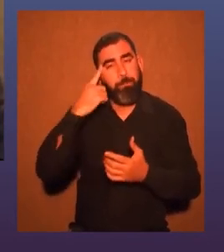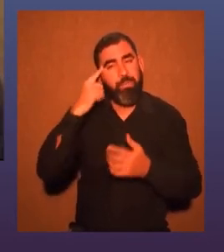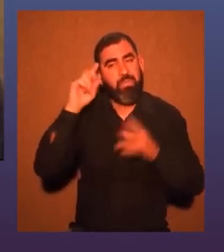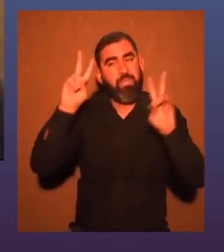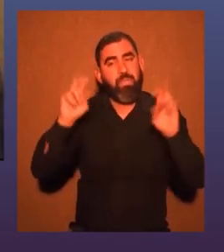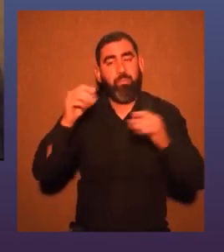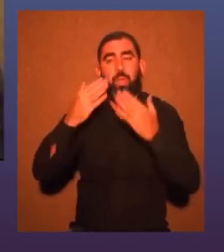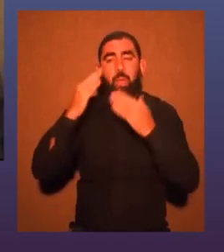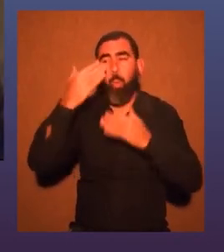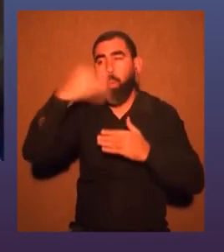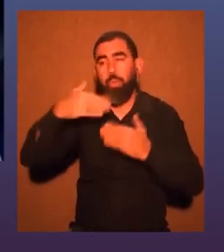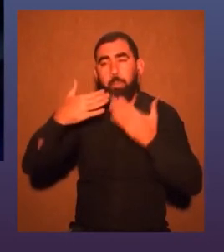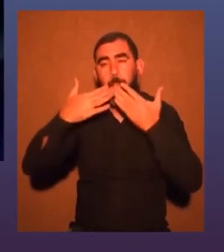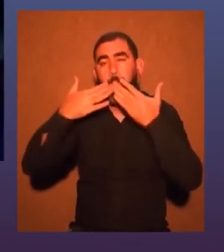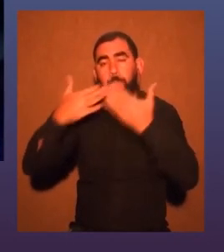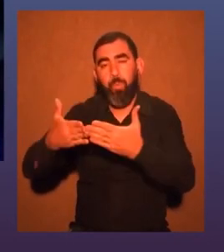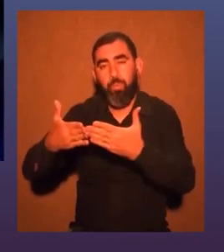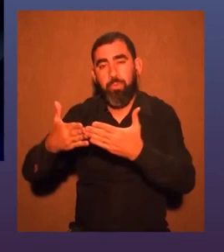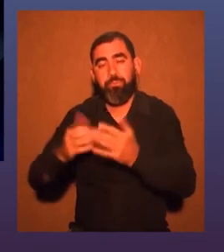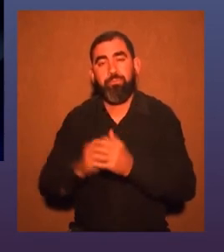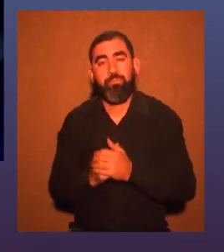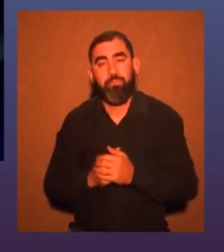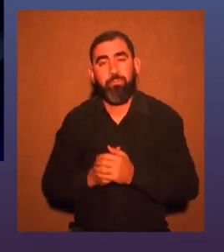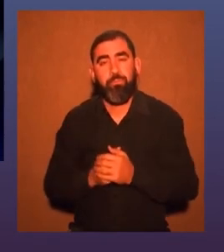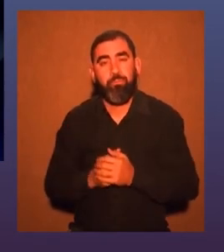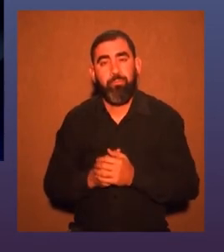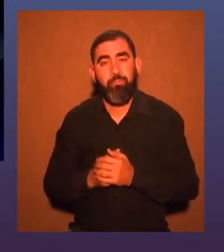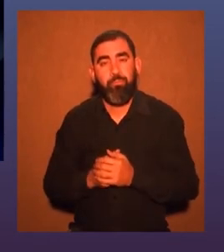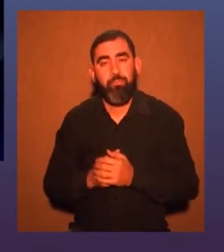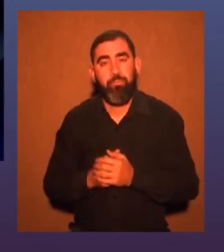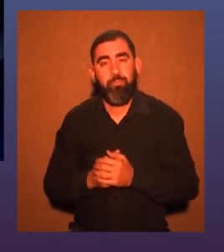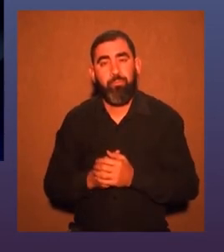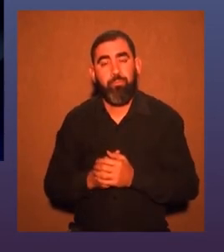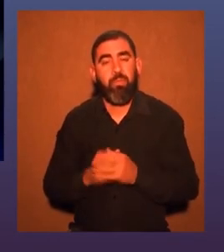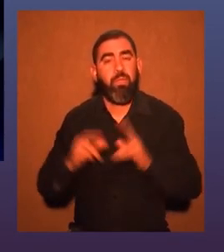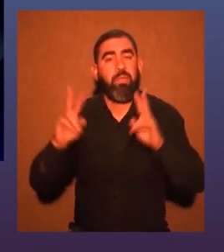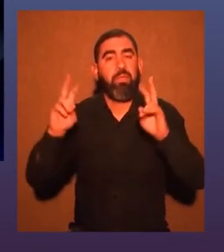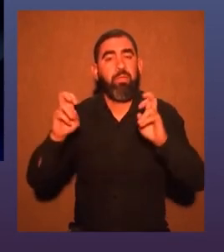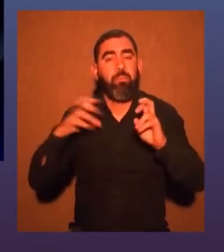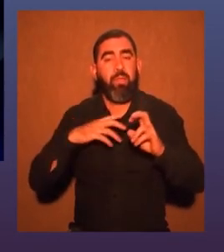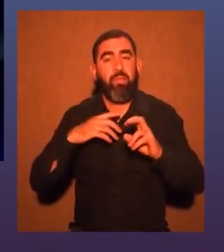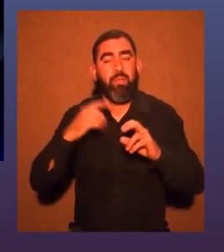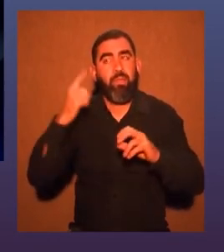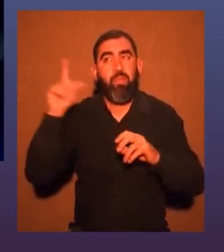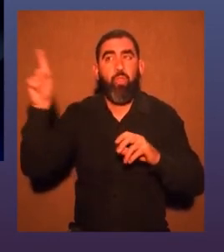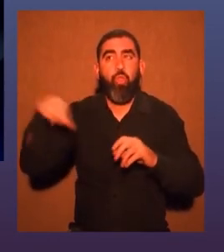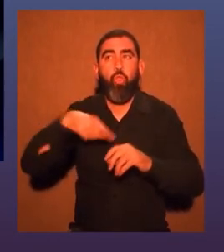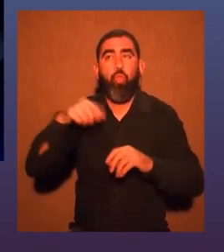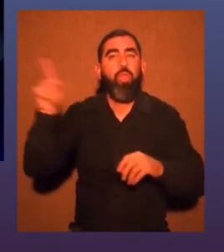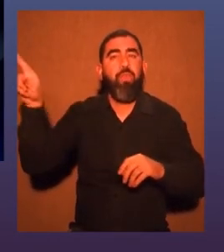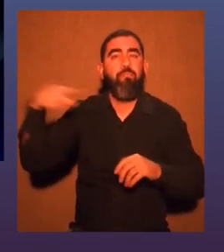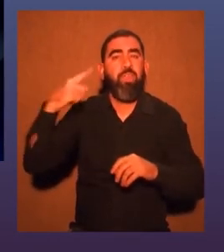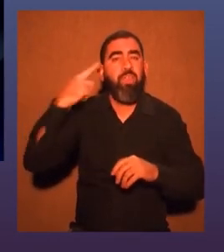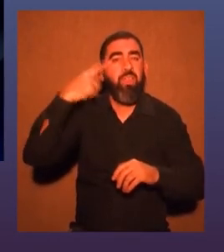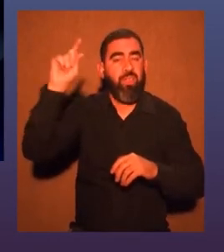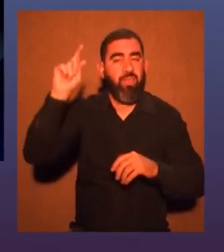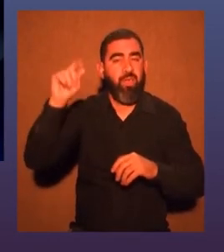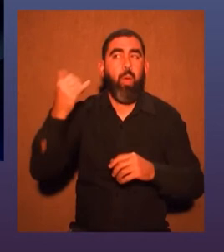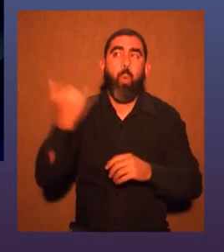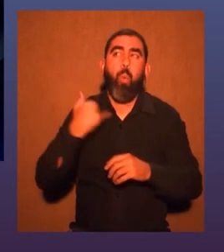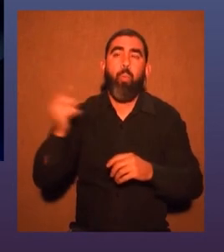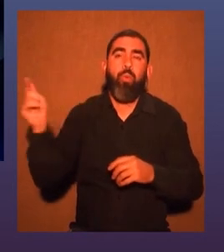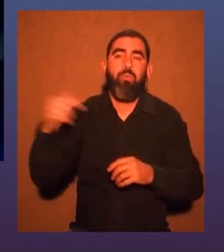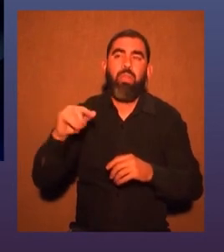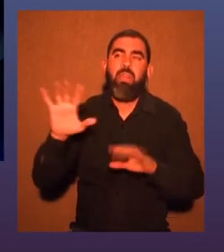una última pregunta, en esta cosa de lo singular de la inspiración, ¿no? ¿Qué